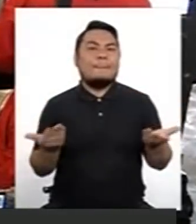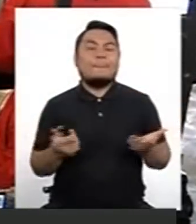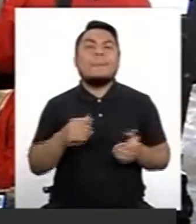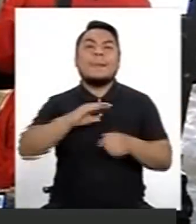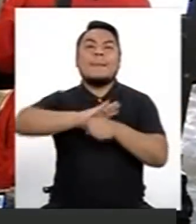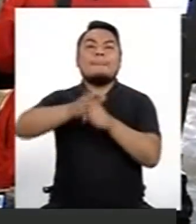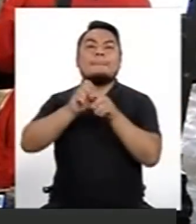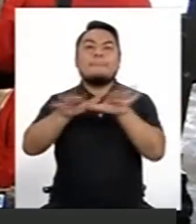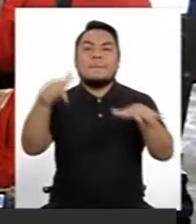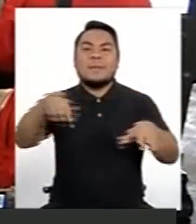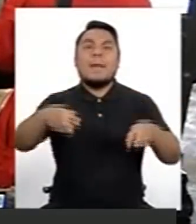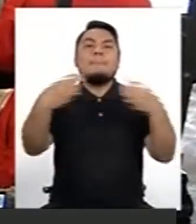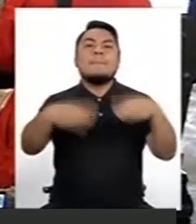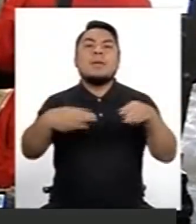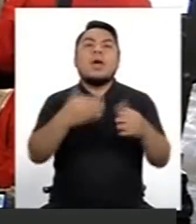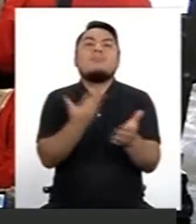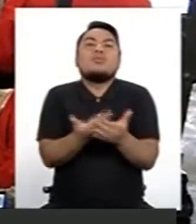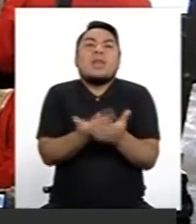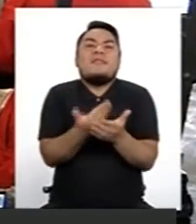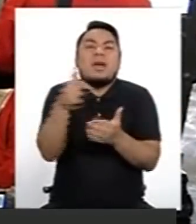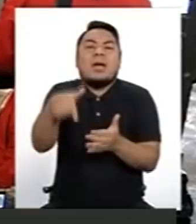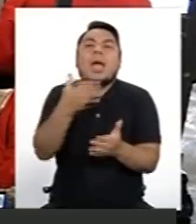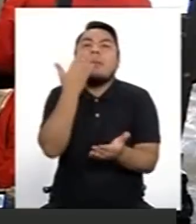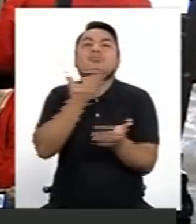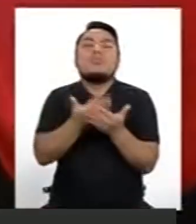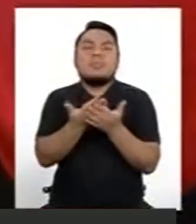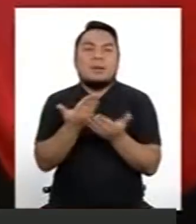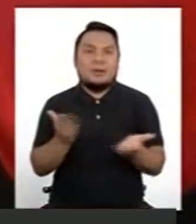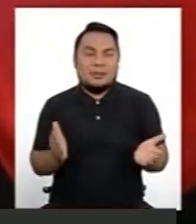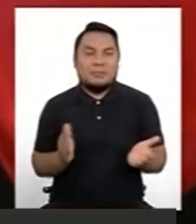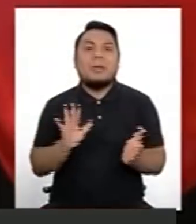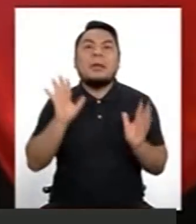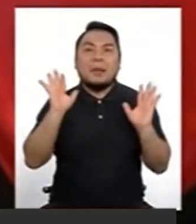del virus en este mercado. Y hemos hecho así,